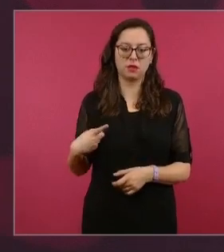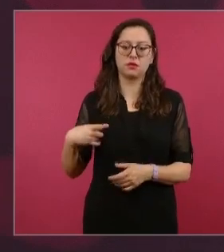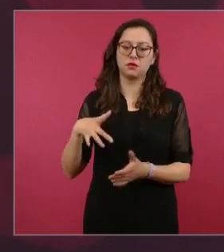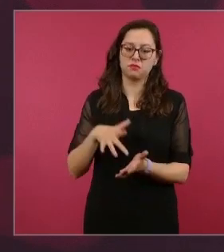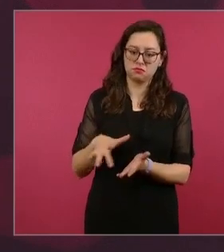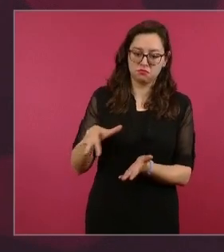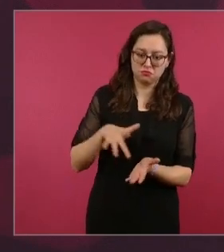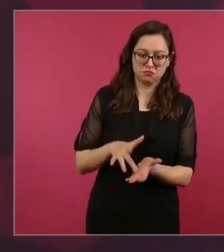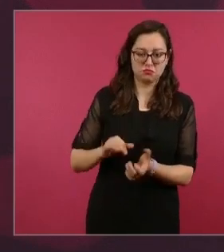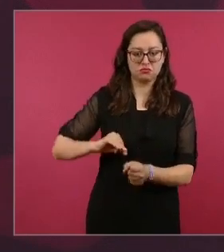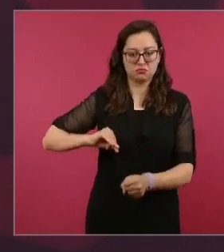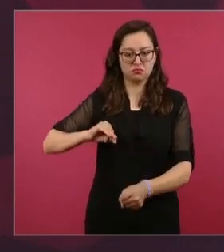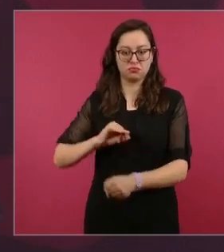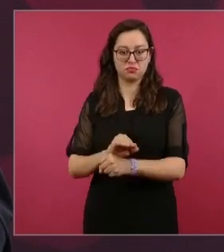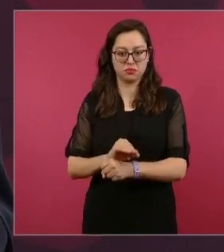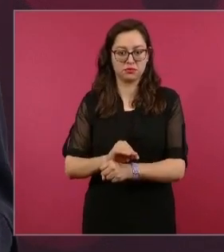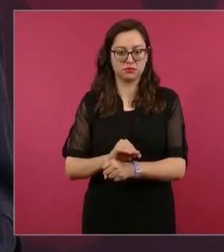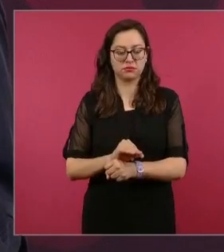apoyados,